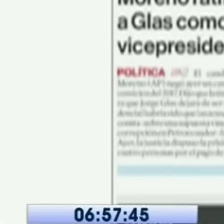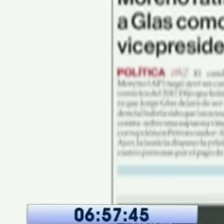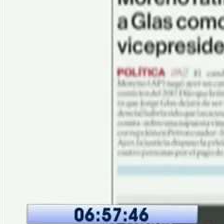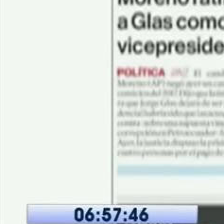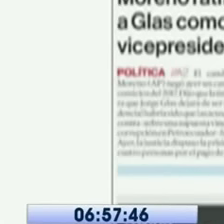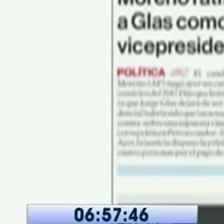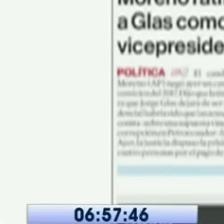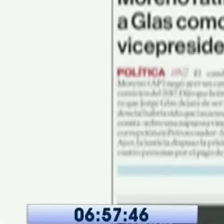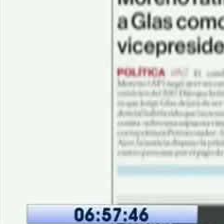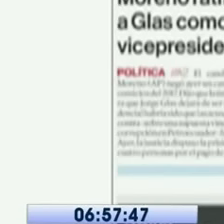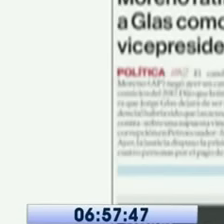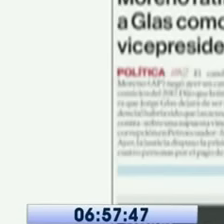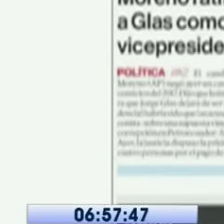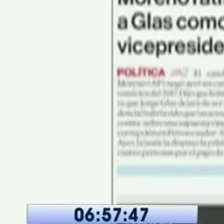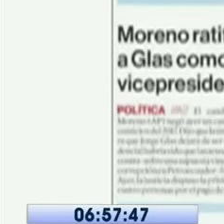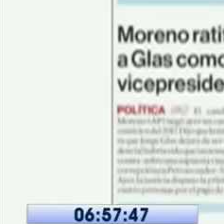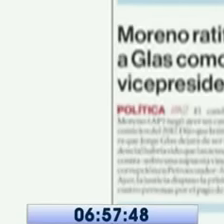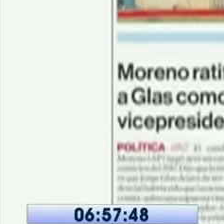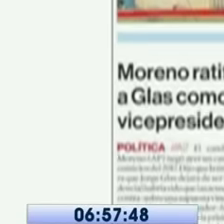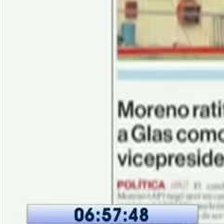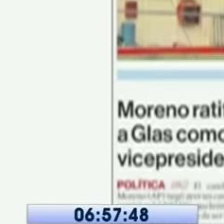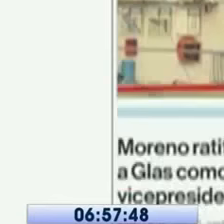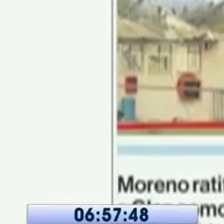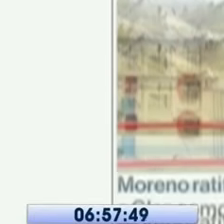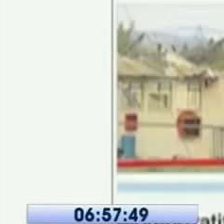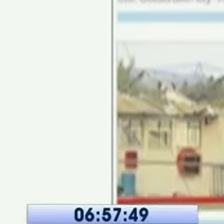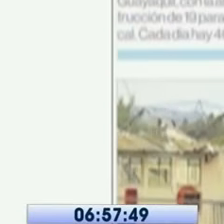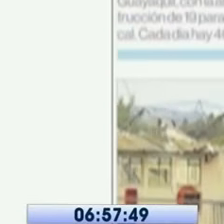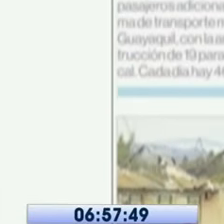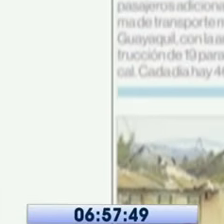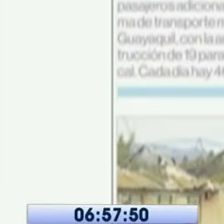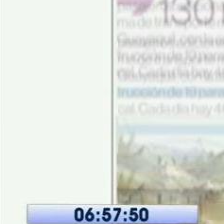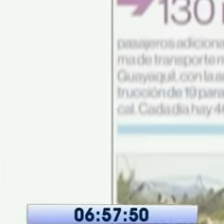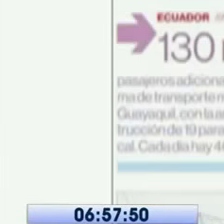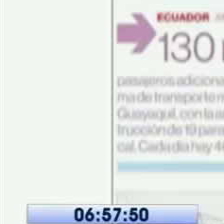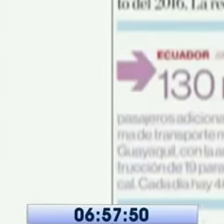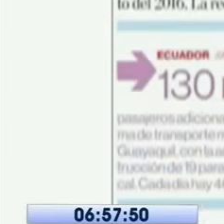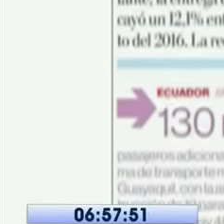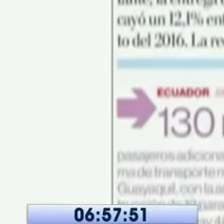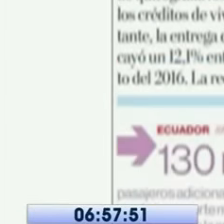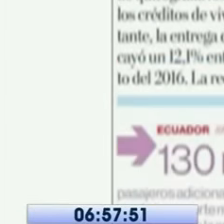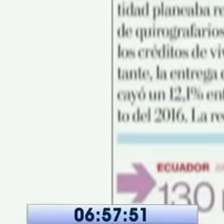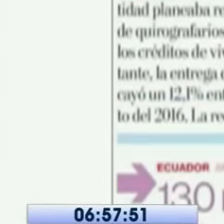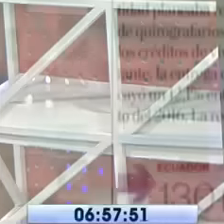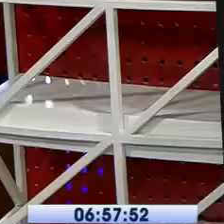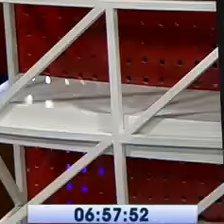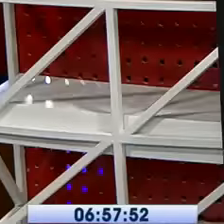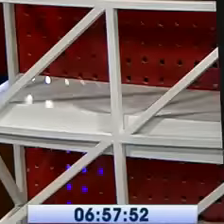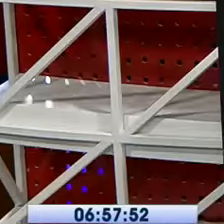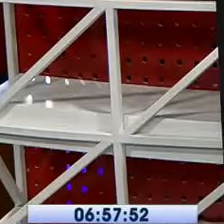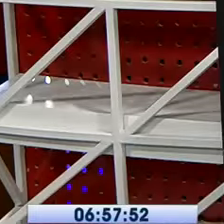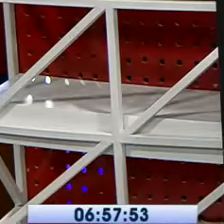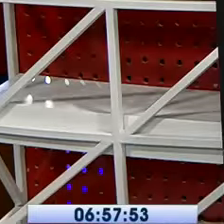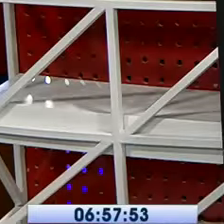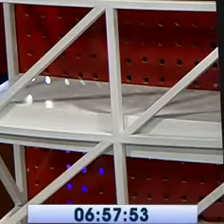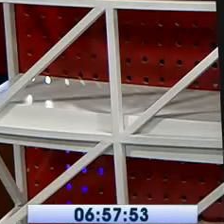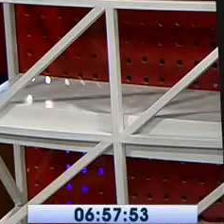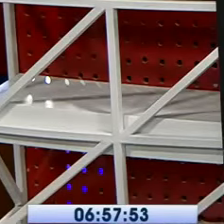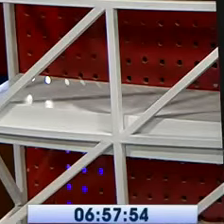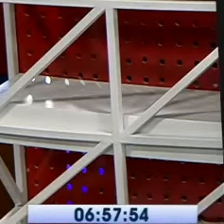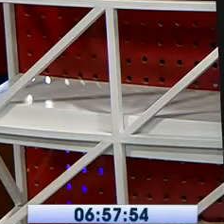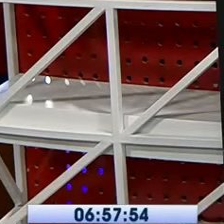se completa en Montevideo. Bueno, todo esto y más es lo que podemos encontrar en Diario El Comercio. Muy bien. Vamos a ver qué